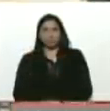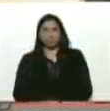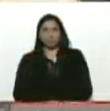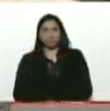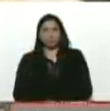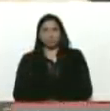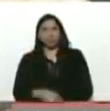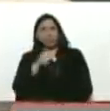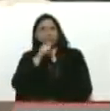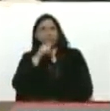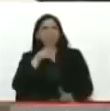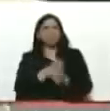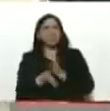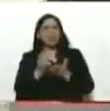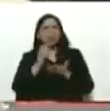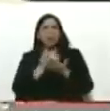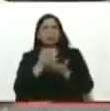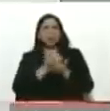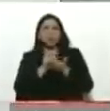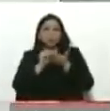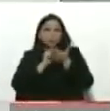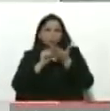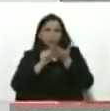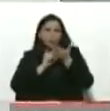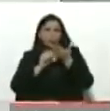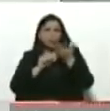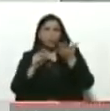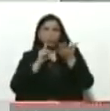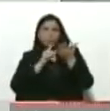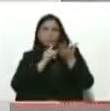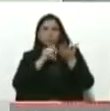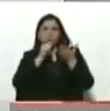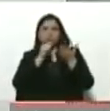¿De quién es este cuadernito de nota? Creo que aquí dice el nombre.